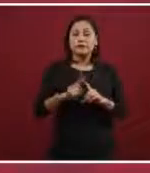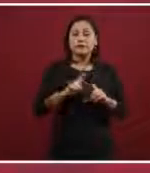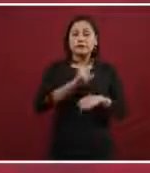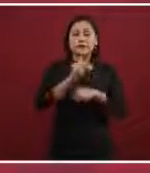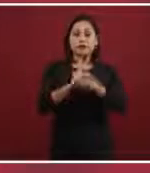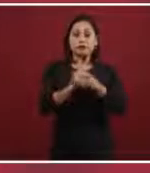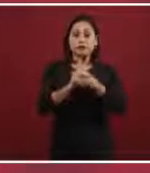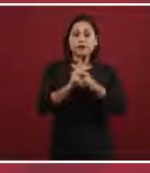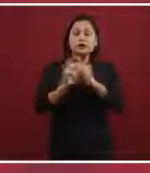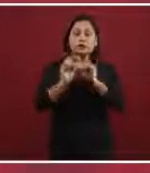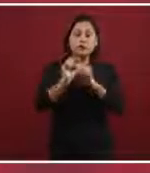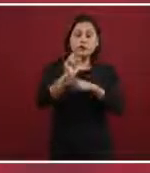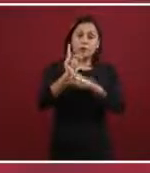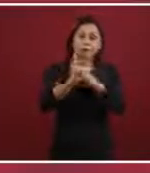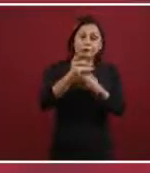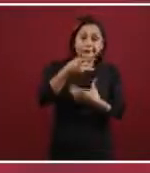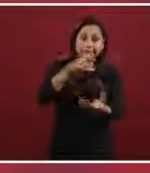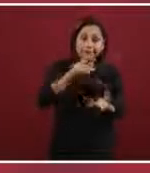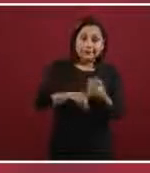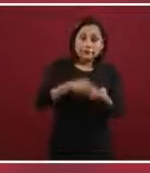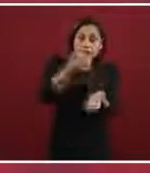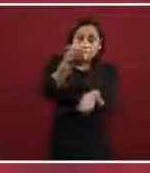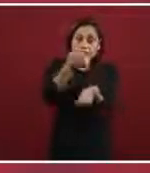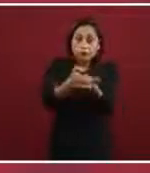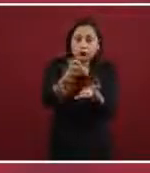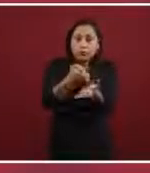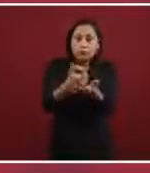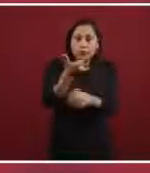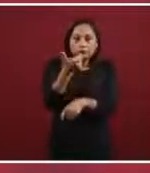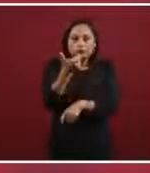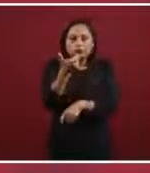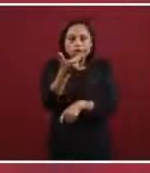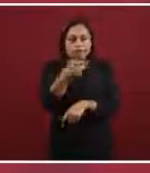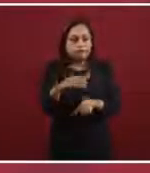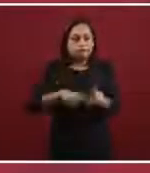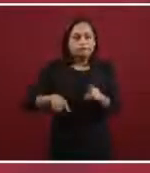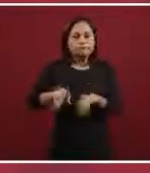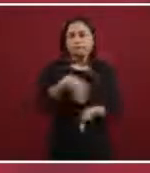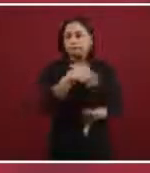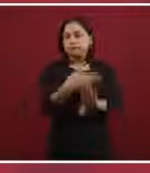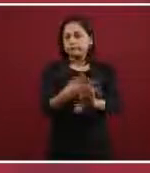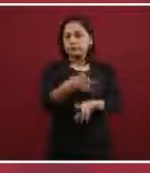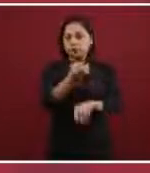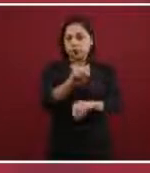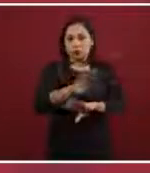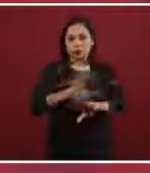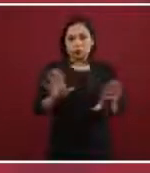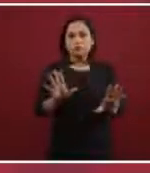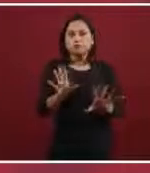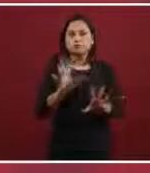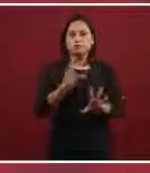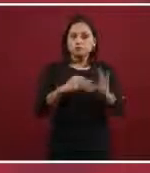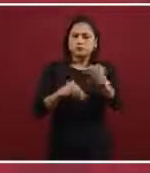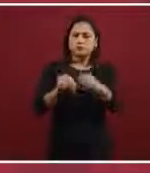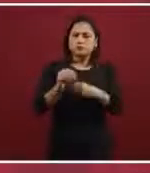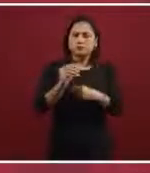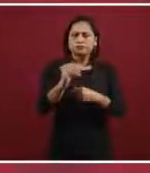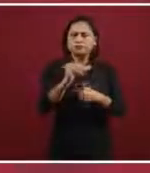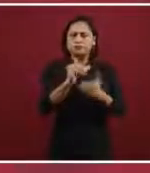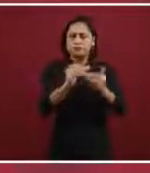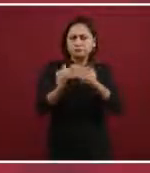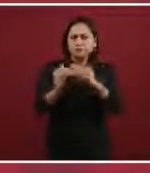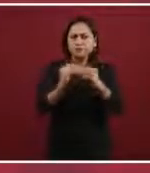y que no signifiquen también destruir el